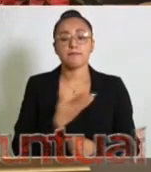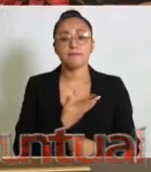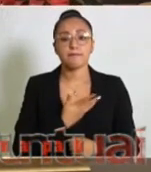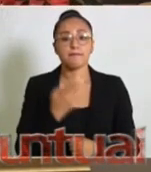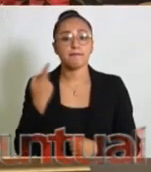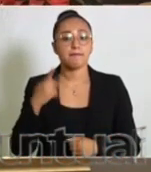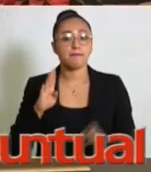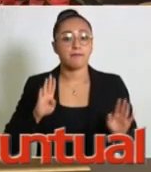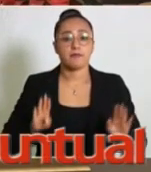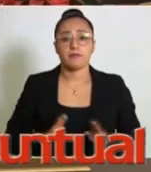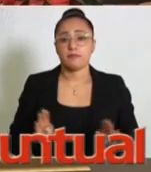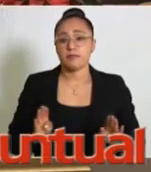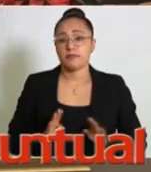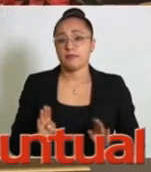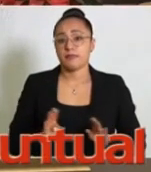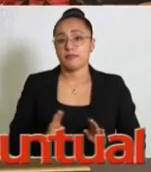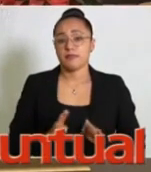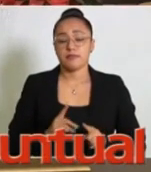estilos,